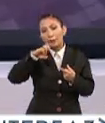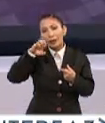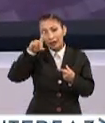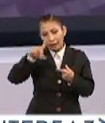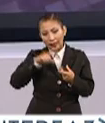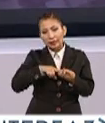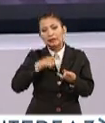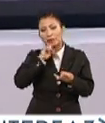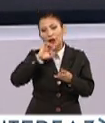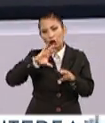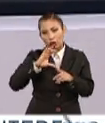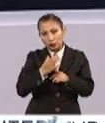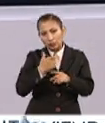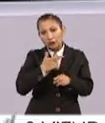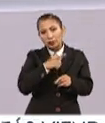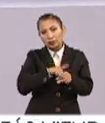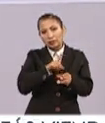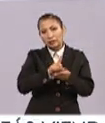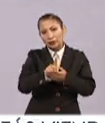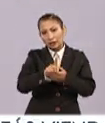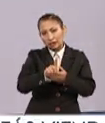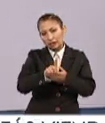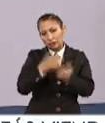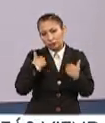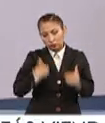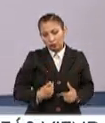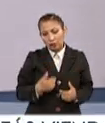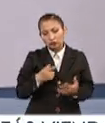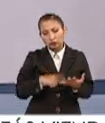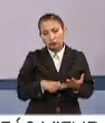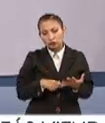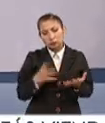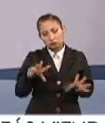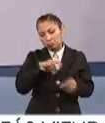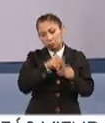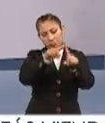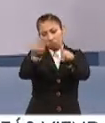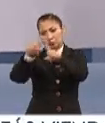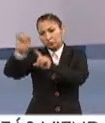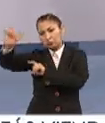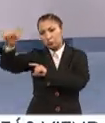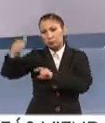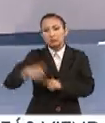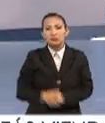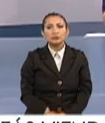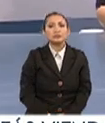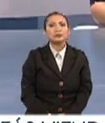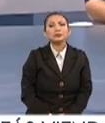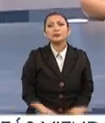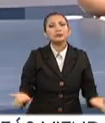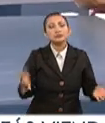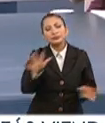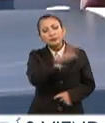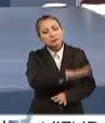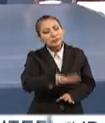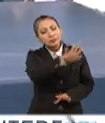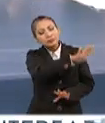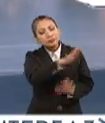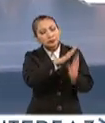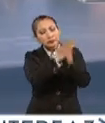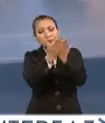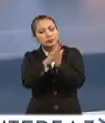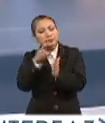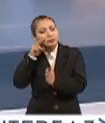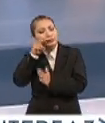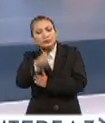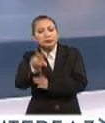ya habías mencionado la Comisión Nacional de los Derechos Humanos, entre muchas otras, ¿no? ¿Qué tipo de publicaciones